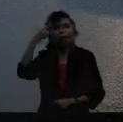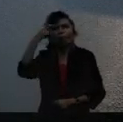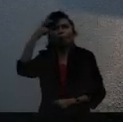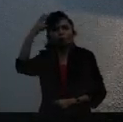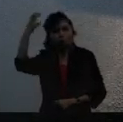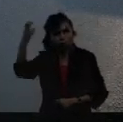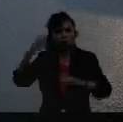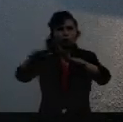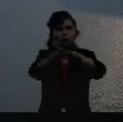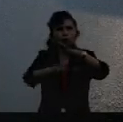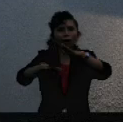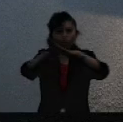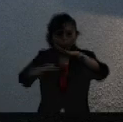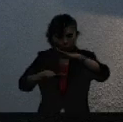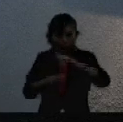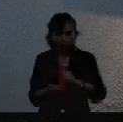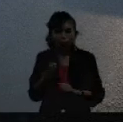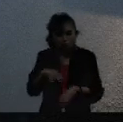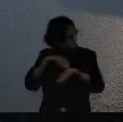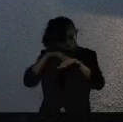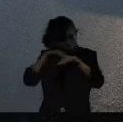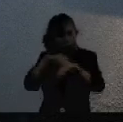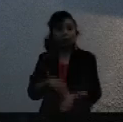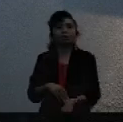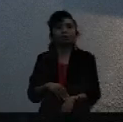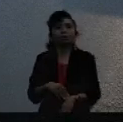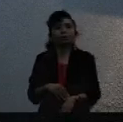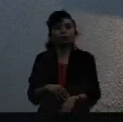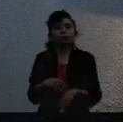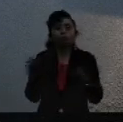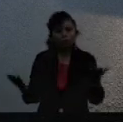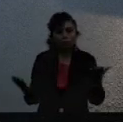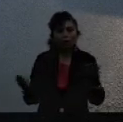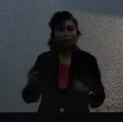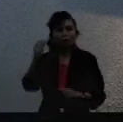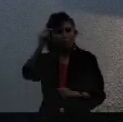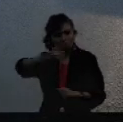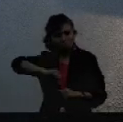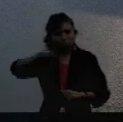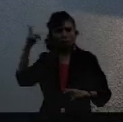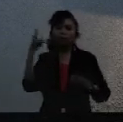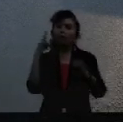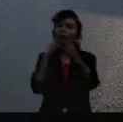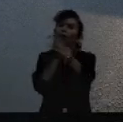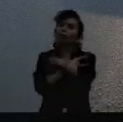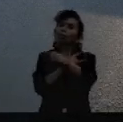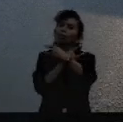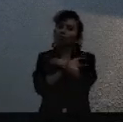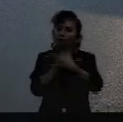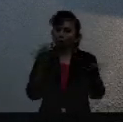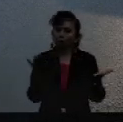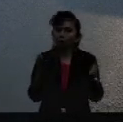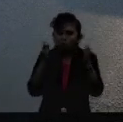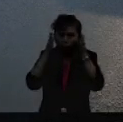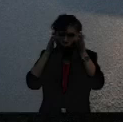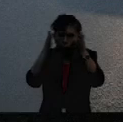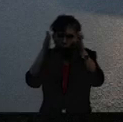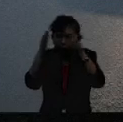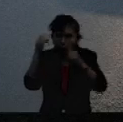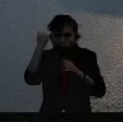mandato popular y una obligación ética y moral no es una mirada